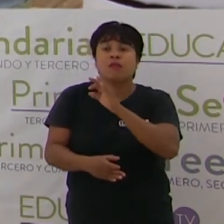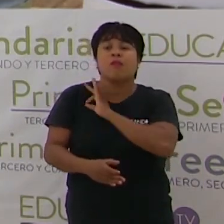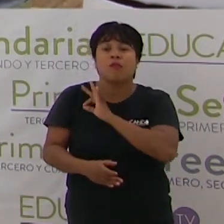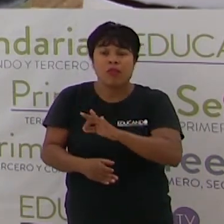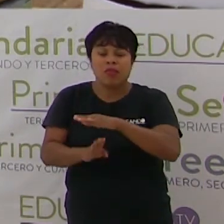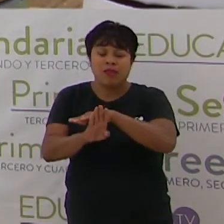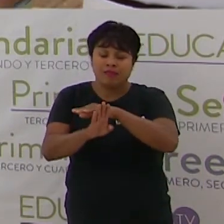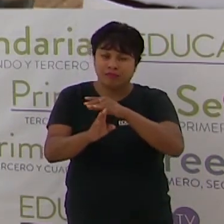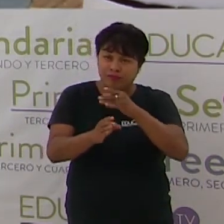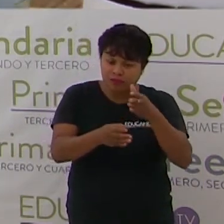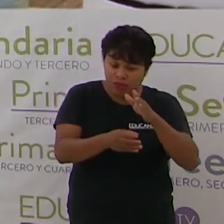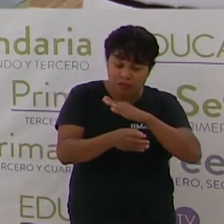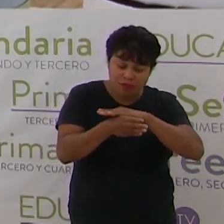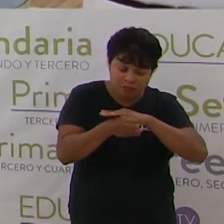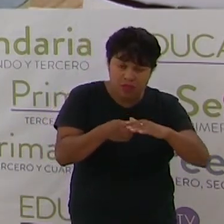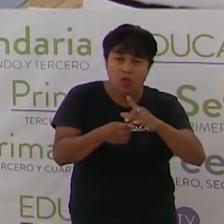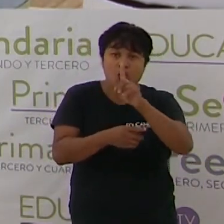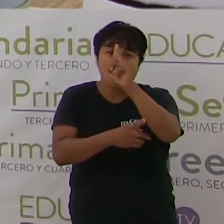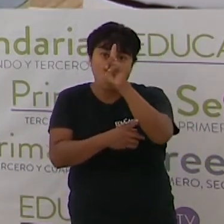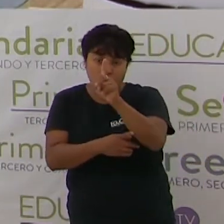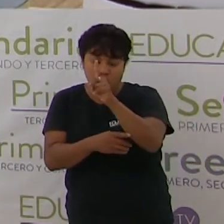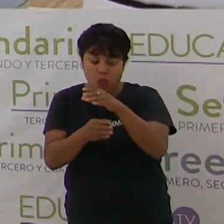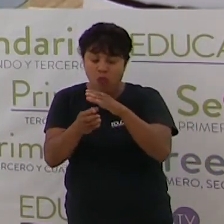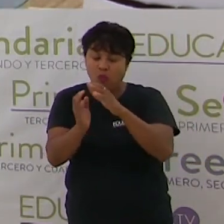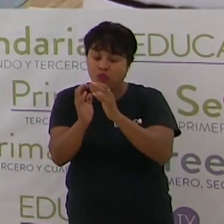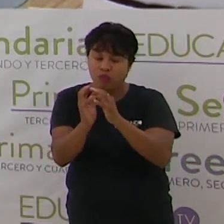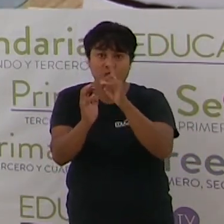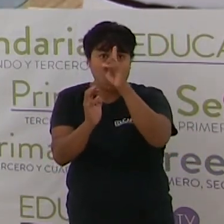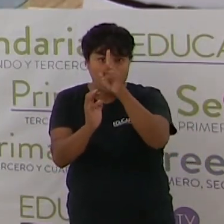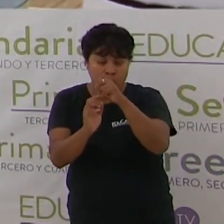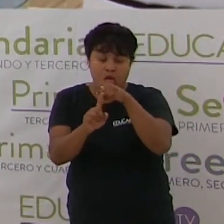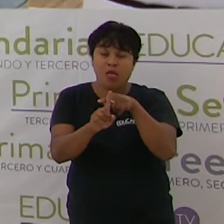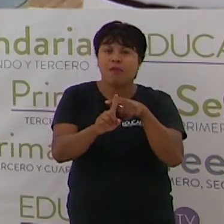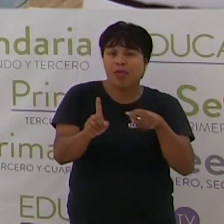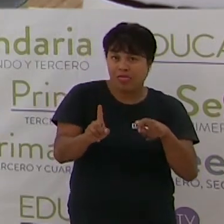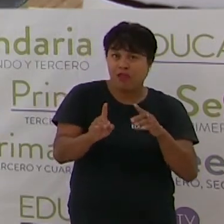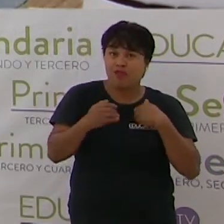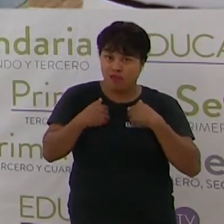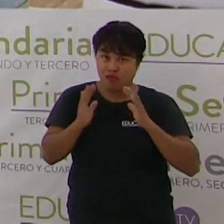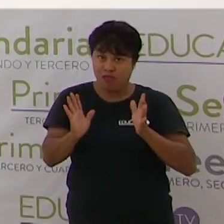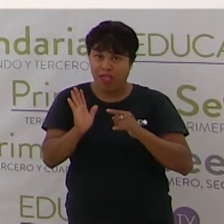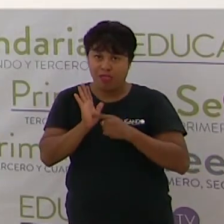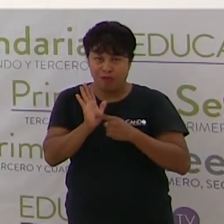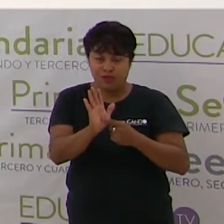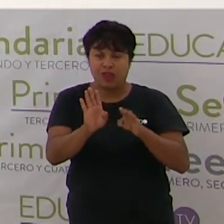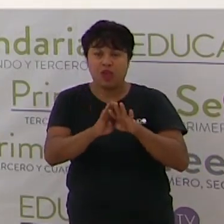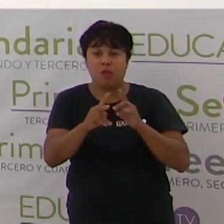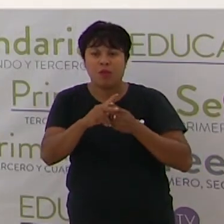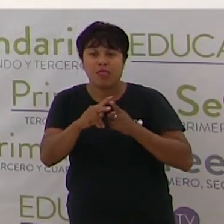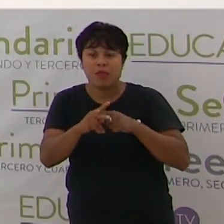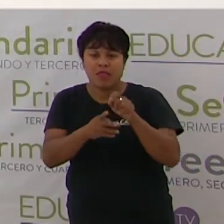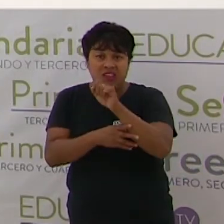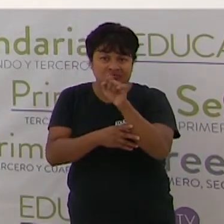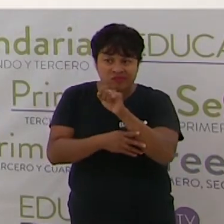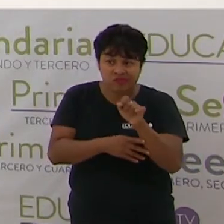llenar una esfera y media. Ya lo representamos matemáticamente, ¿lo recuerdan? Y aquí